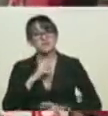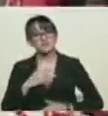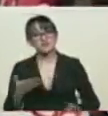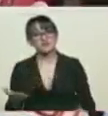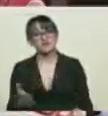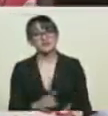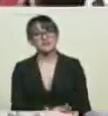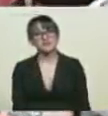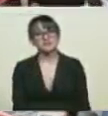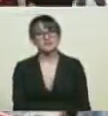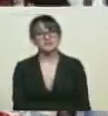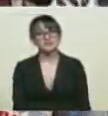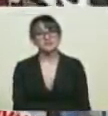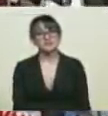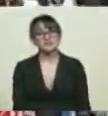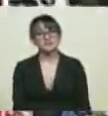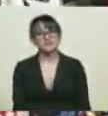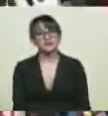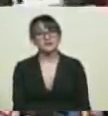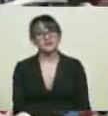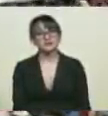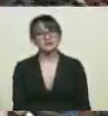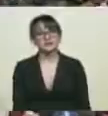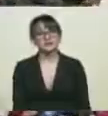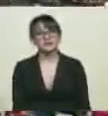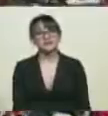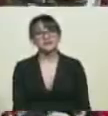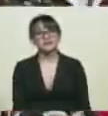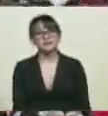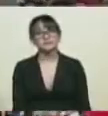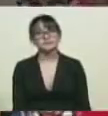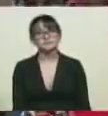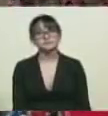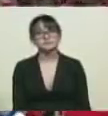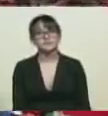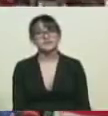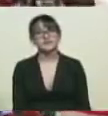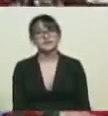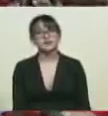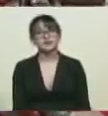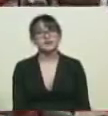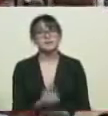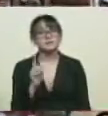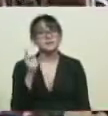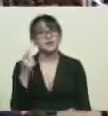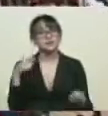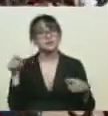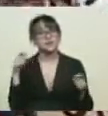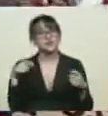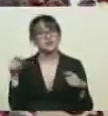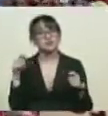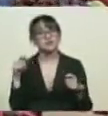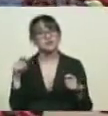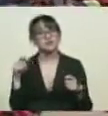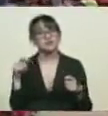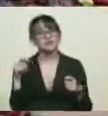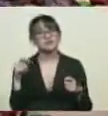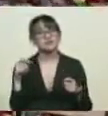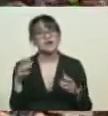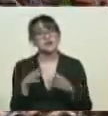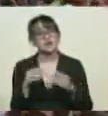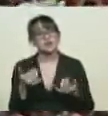Bueno, presidente, el estado Falcón en Semana Santa fue el primer destino turístico del país, porque lo tenemos